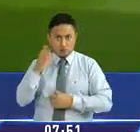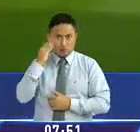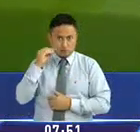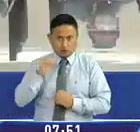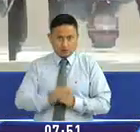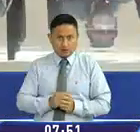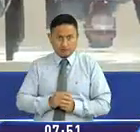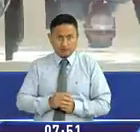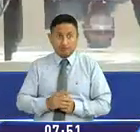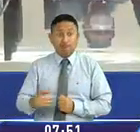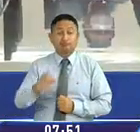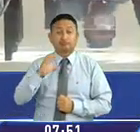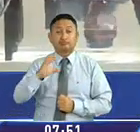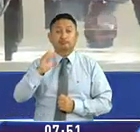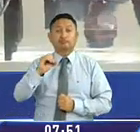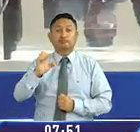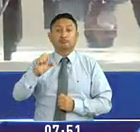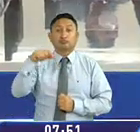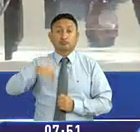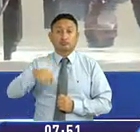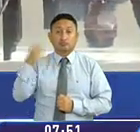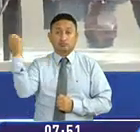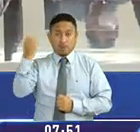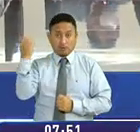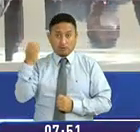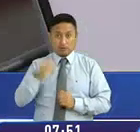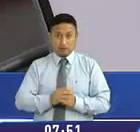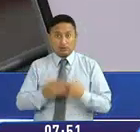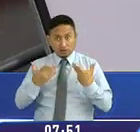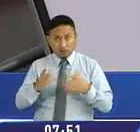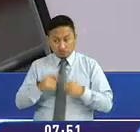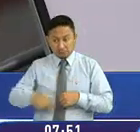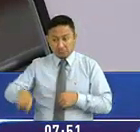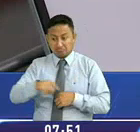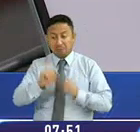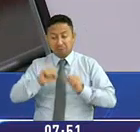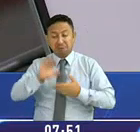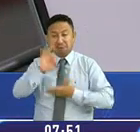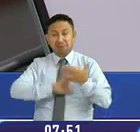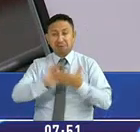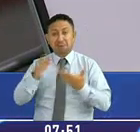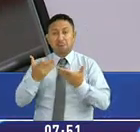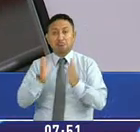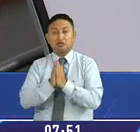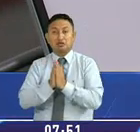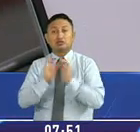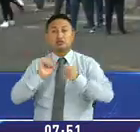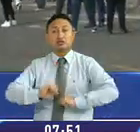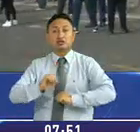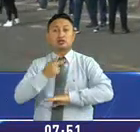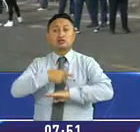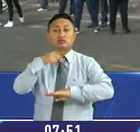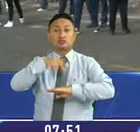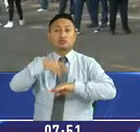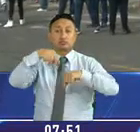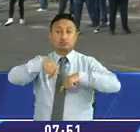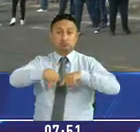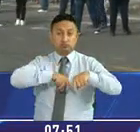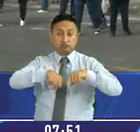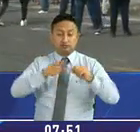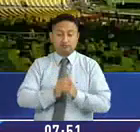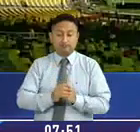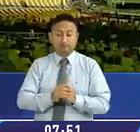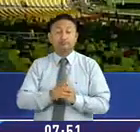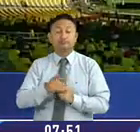al Comité de Operaciones de Emergencia Nacional COE a dar luz verde al pedido de la Liga Pro para que los encuentros del Campeonato